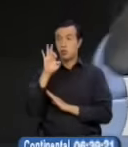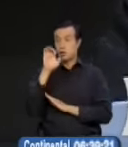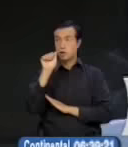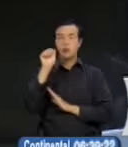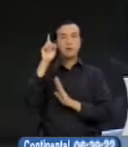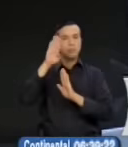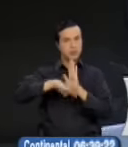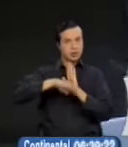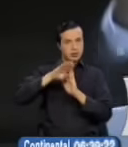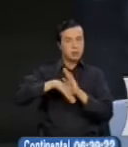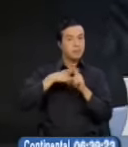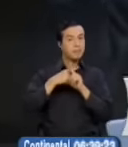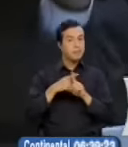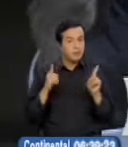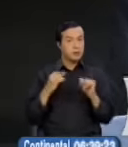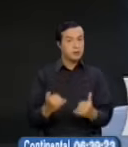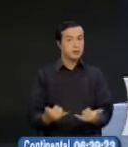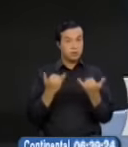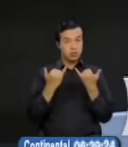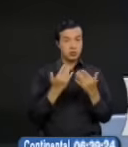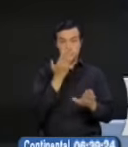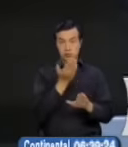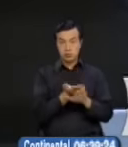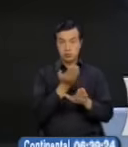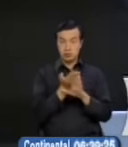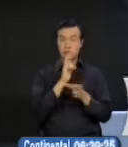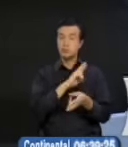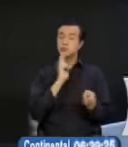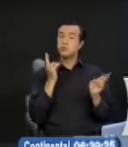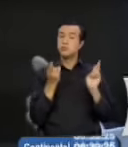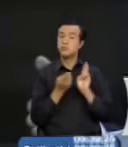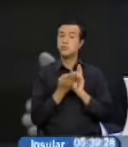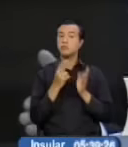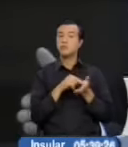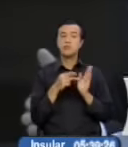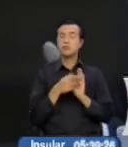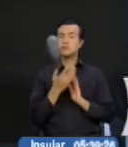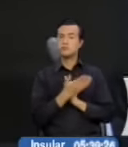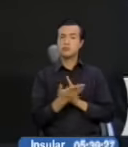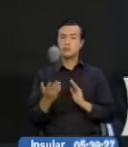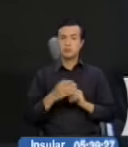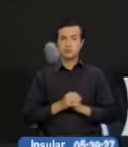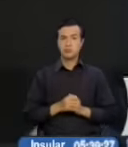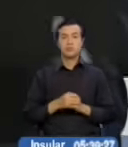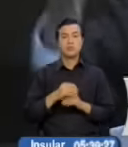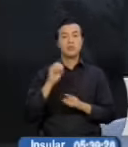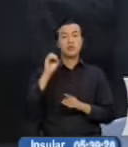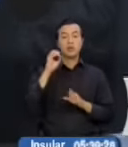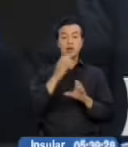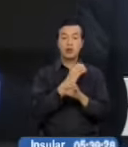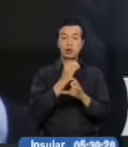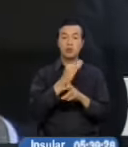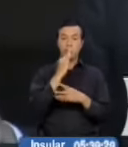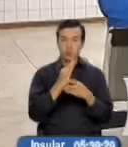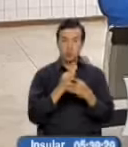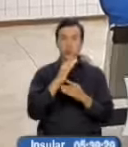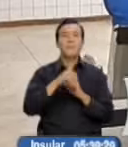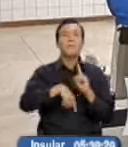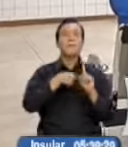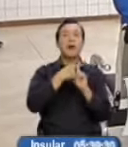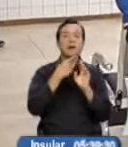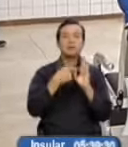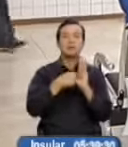Sin embargo, lo que estamos planteando con esta reforma es que exista un porcentaje adicional.